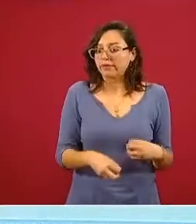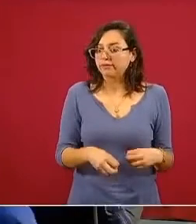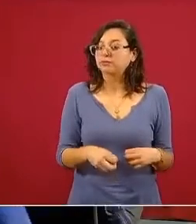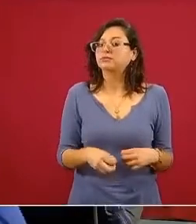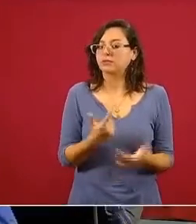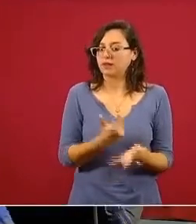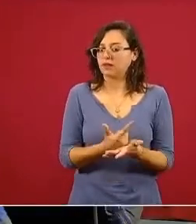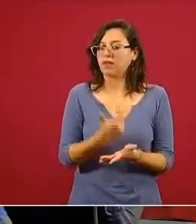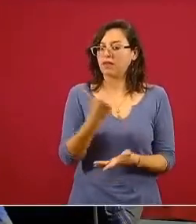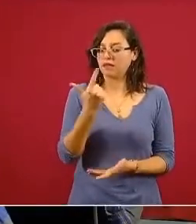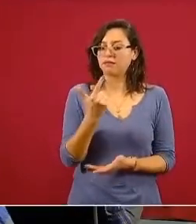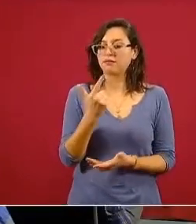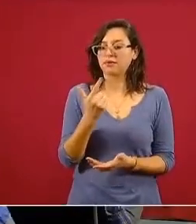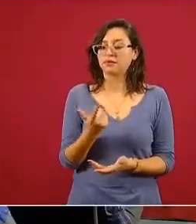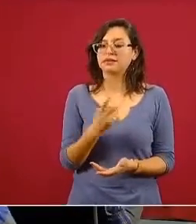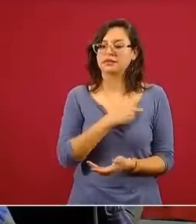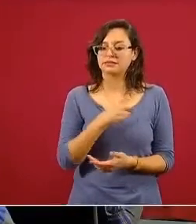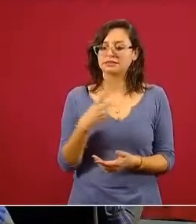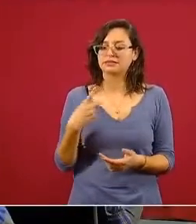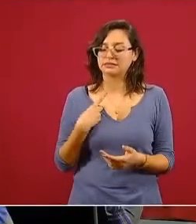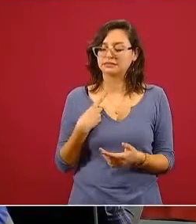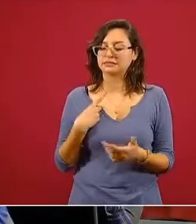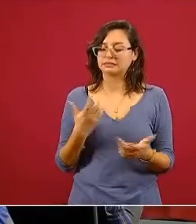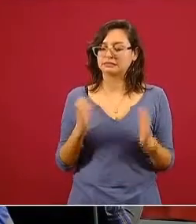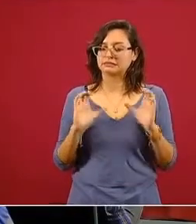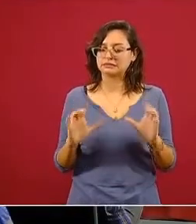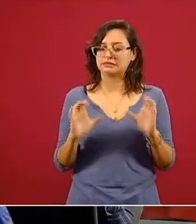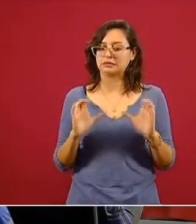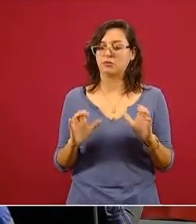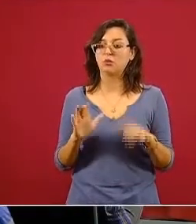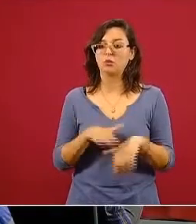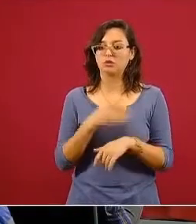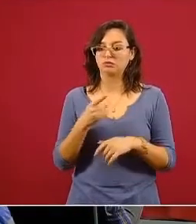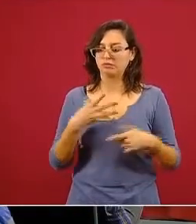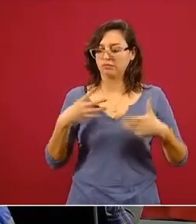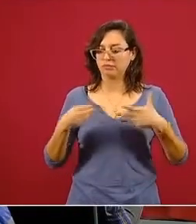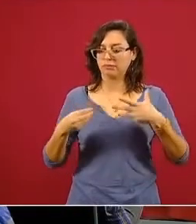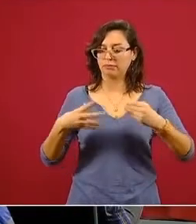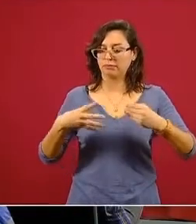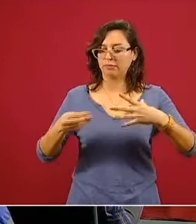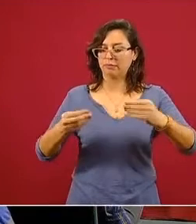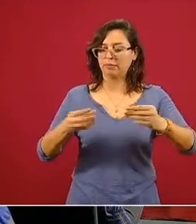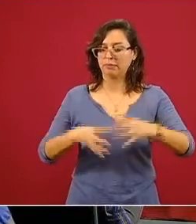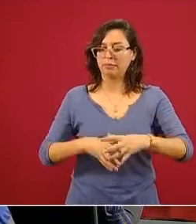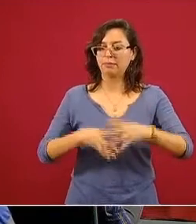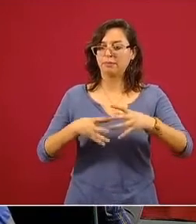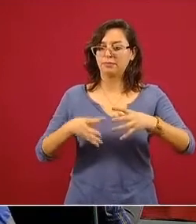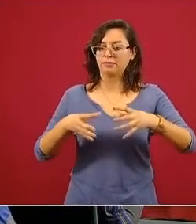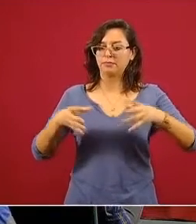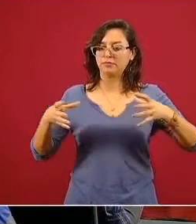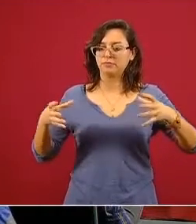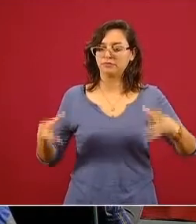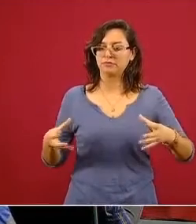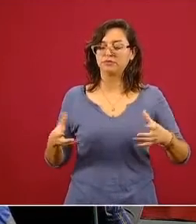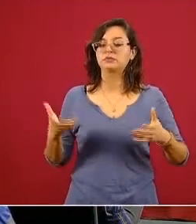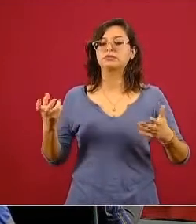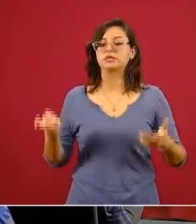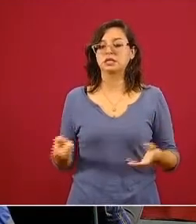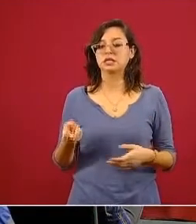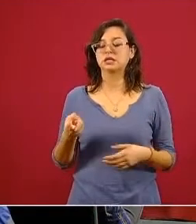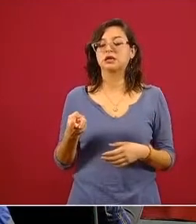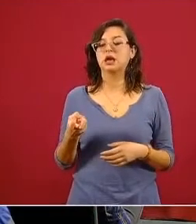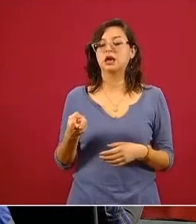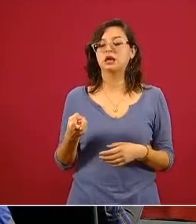es concomitante con el hecho de este incremento de casos que estamos viendo en las últimas semanas. Eso ha ido de la mano en el